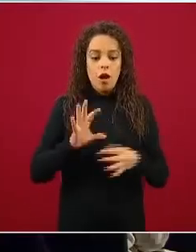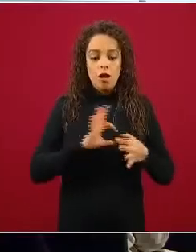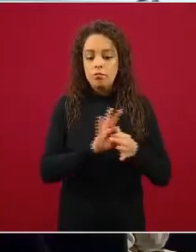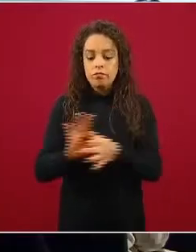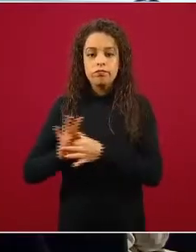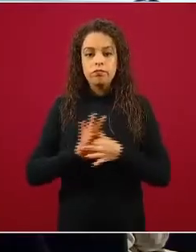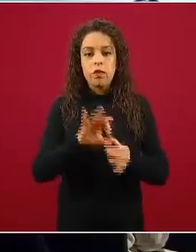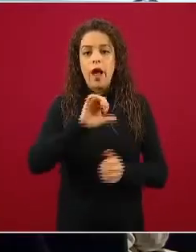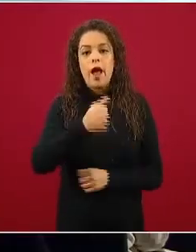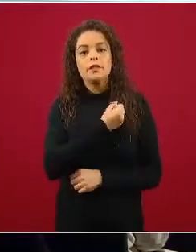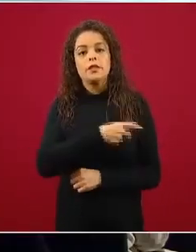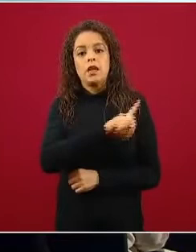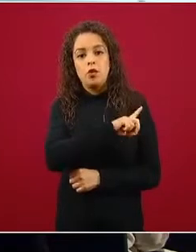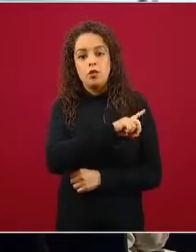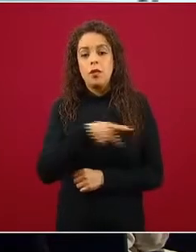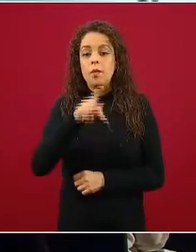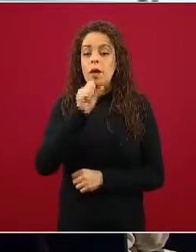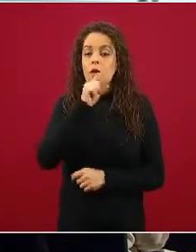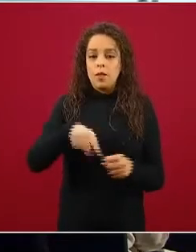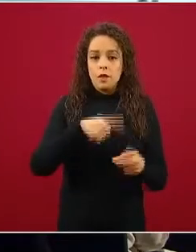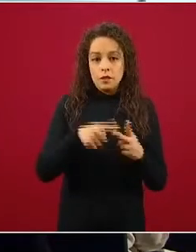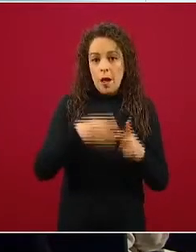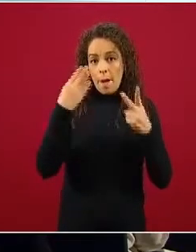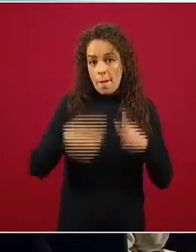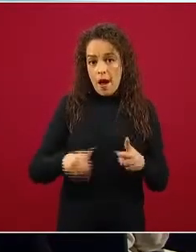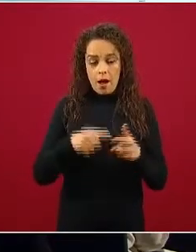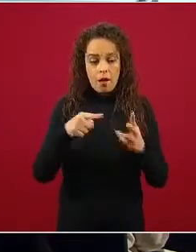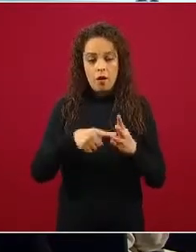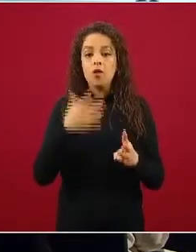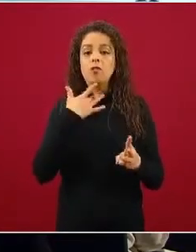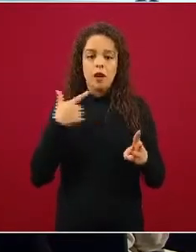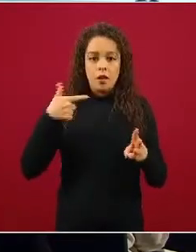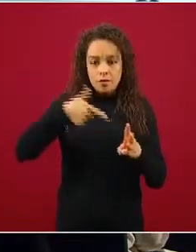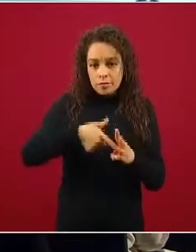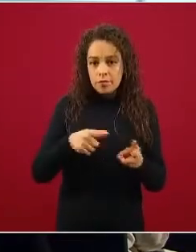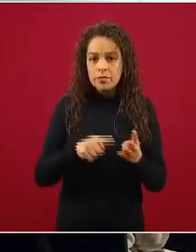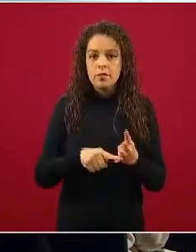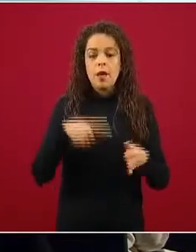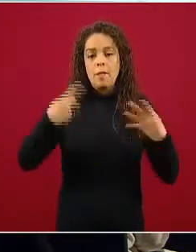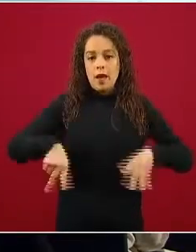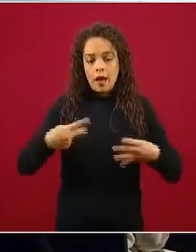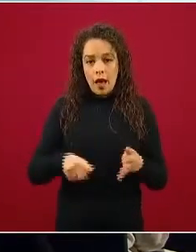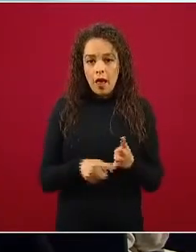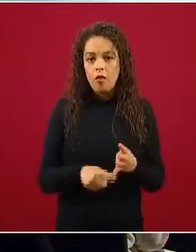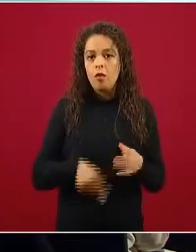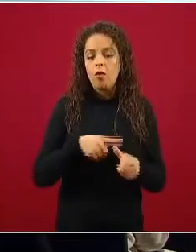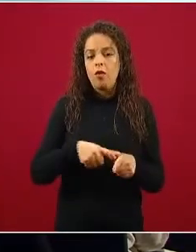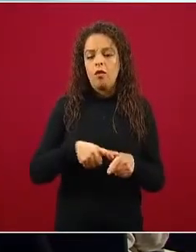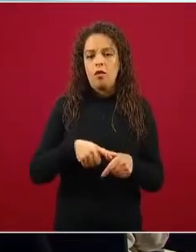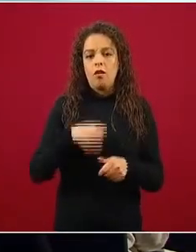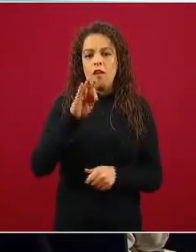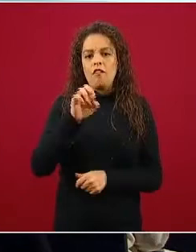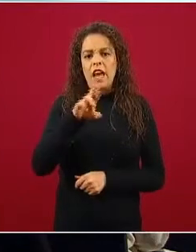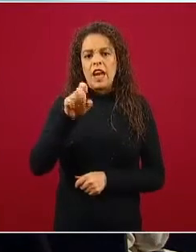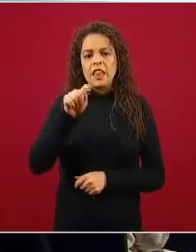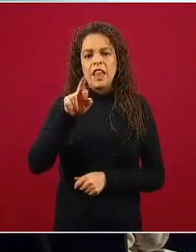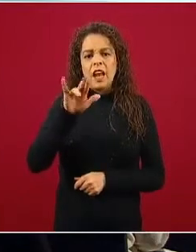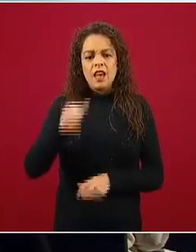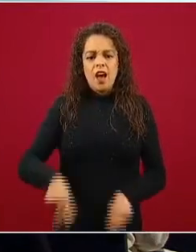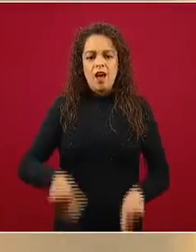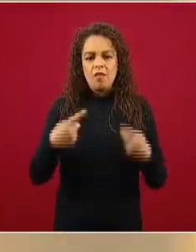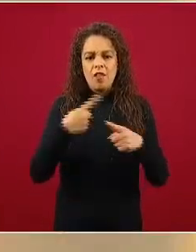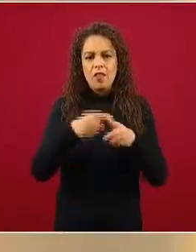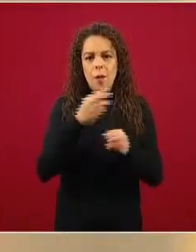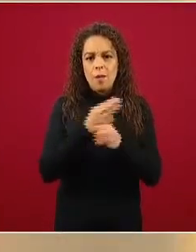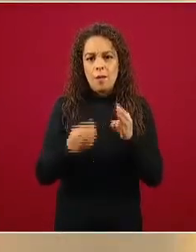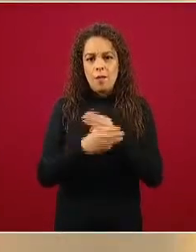ellos, pero también los bancos, las gasolineras, los supermercados, las ferreterías, en fin, son muchos las empresas